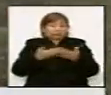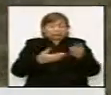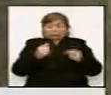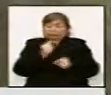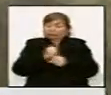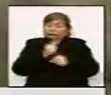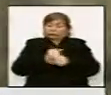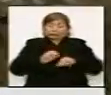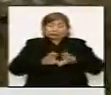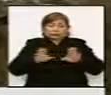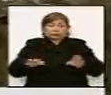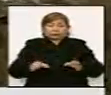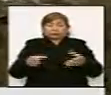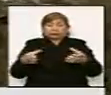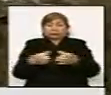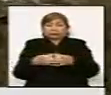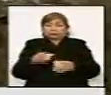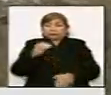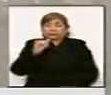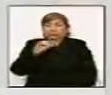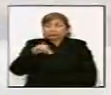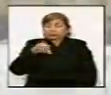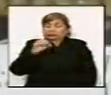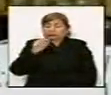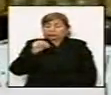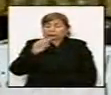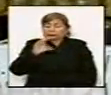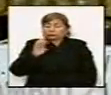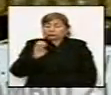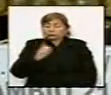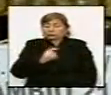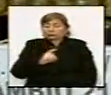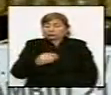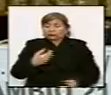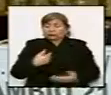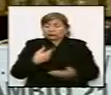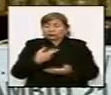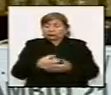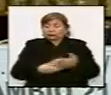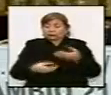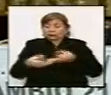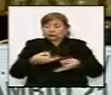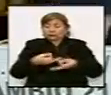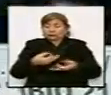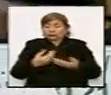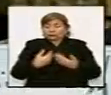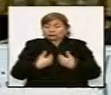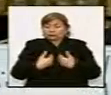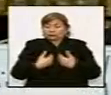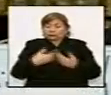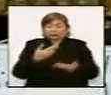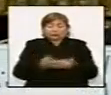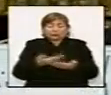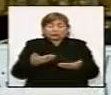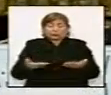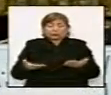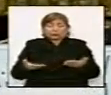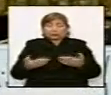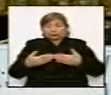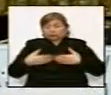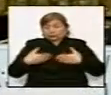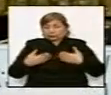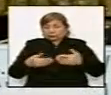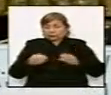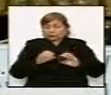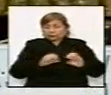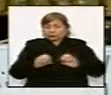de trabajo convocada por la congresista Yesenia Ponce. No tienen presupuesto, no tienen las herramientas para poder hacer